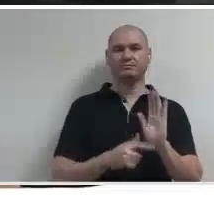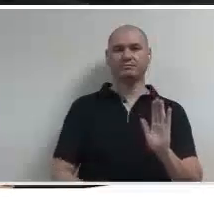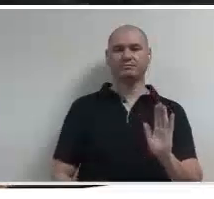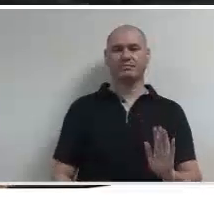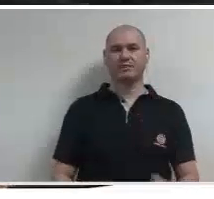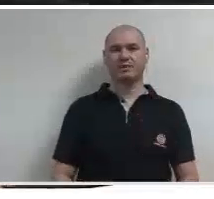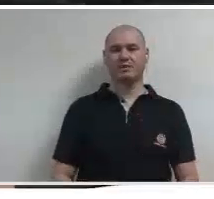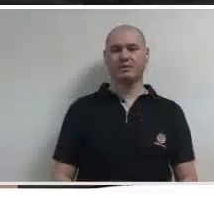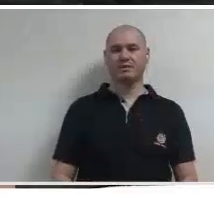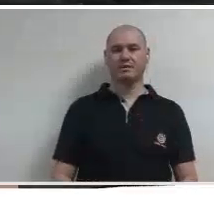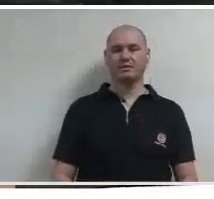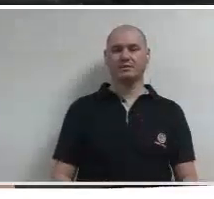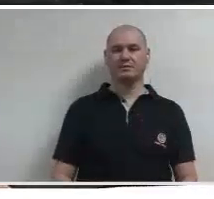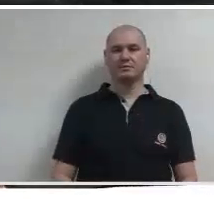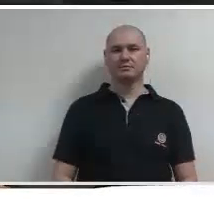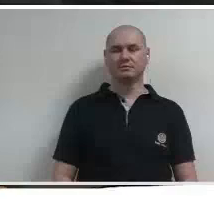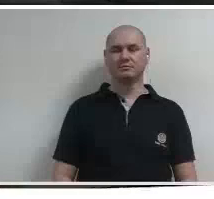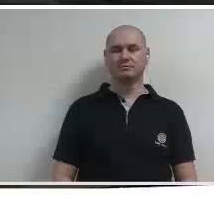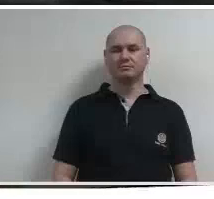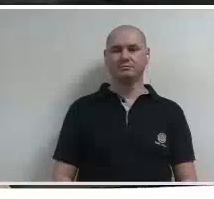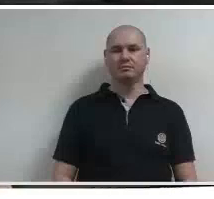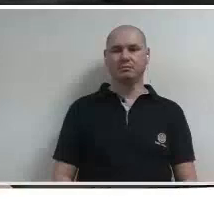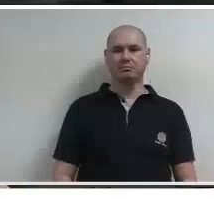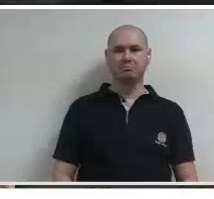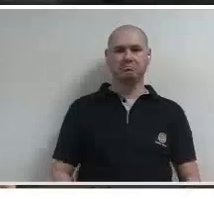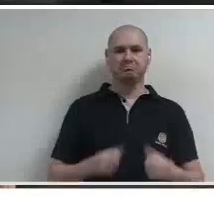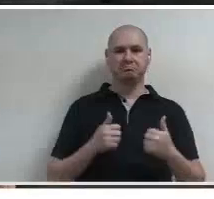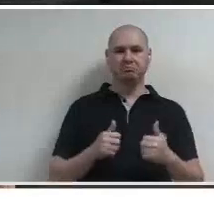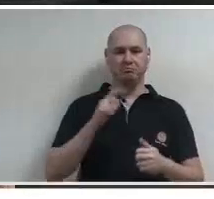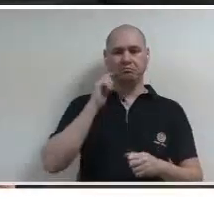Jaese y Ari, con.